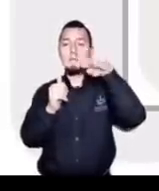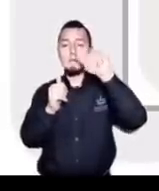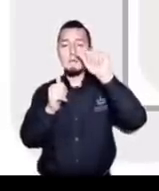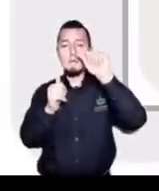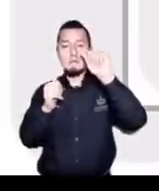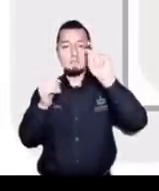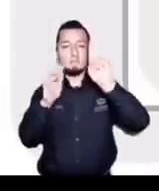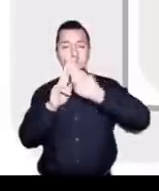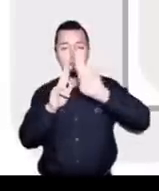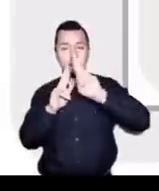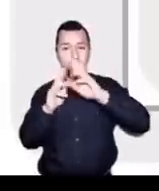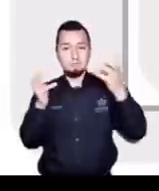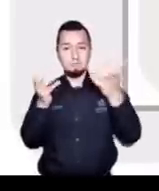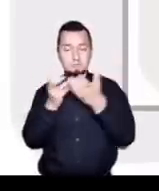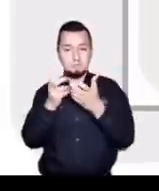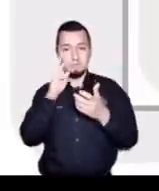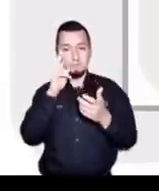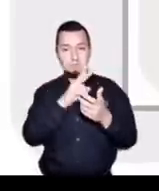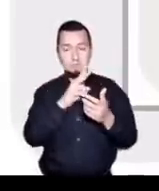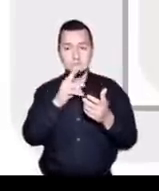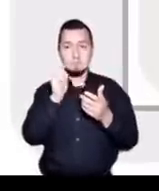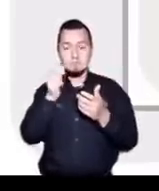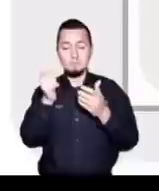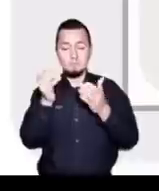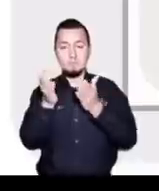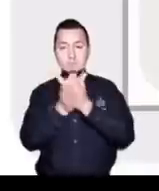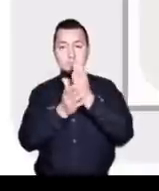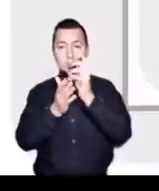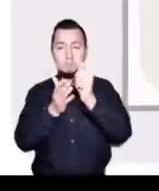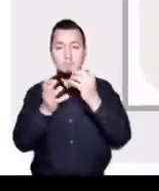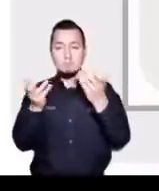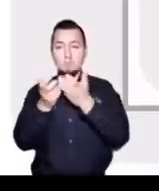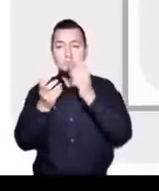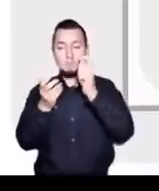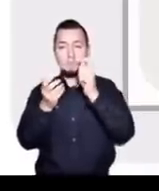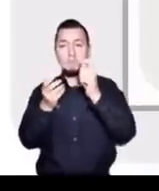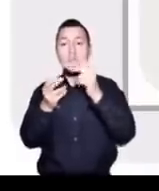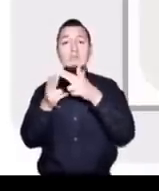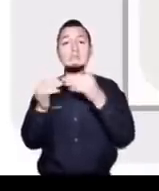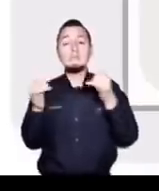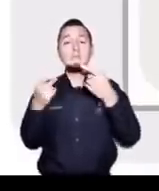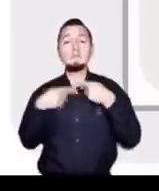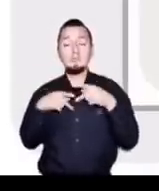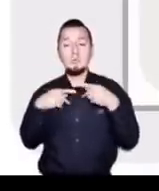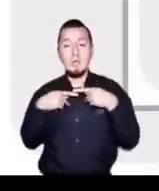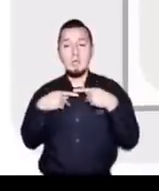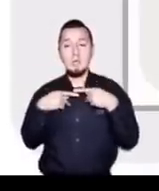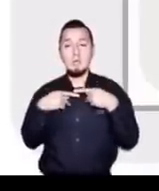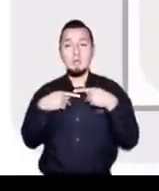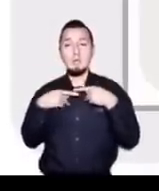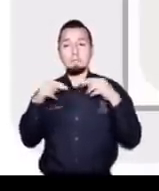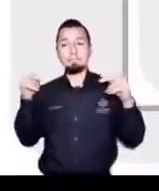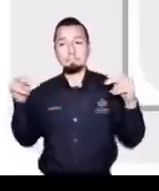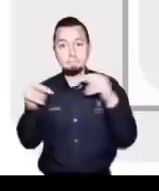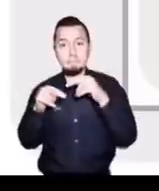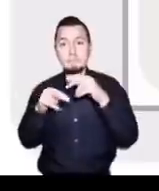con control de acceso, de tal manera que ningún usuario pueda cruzar si